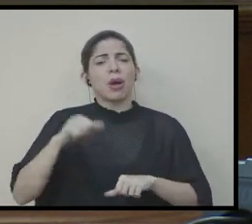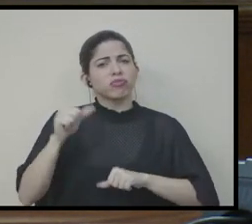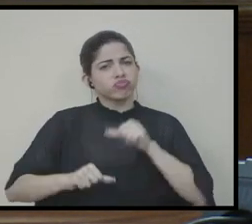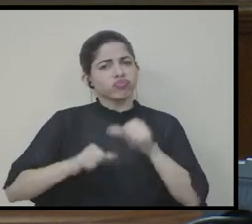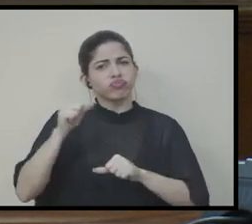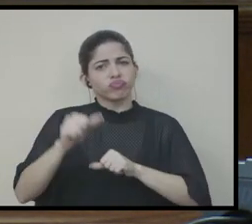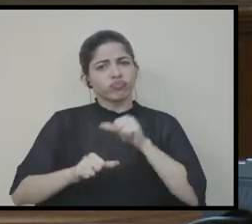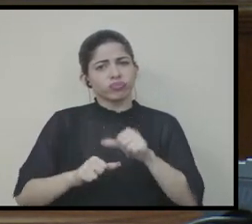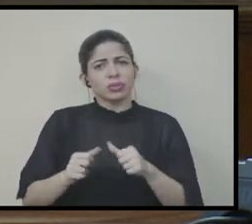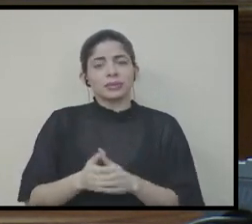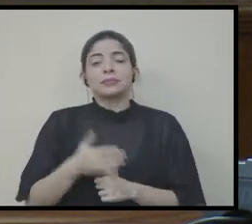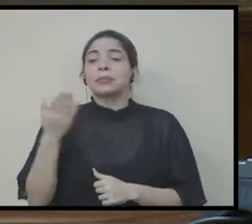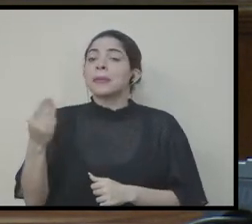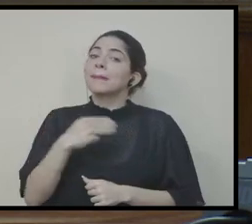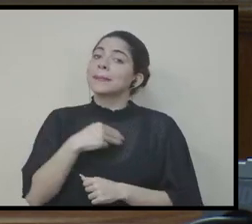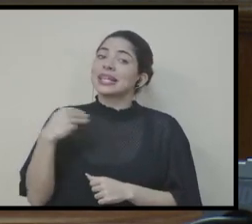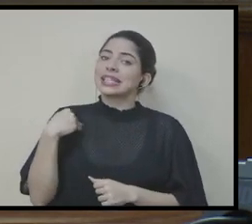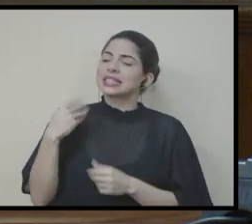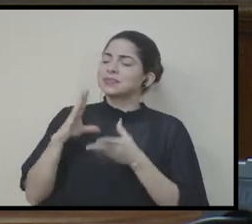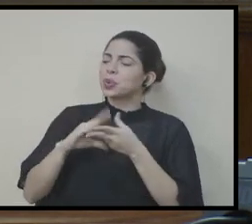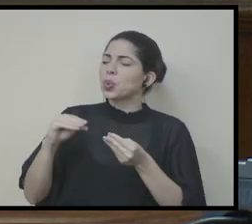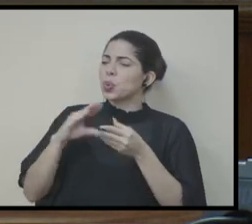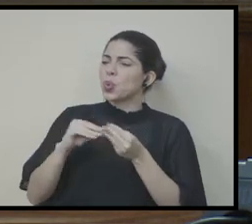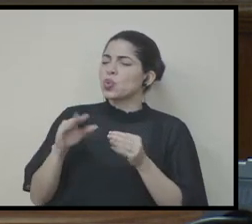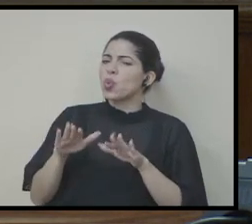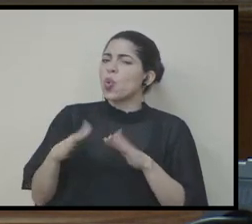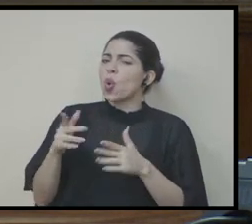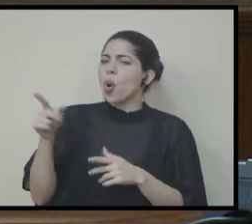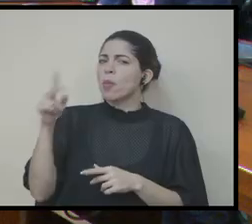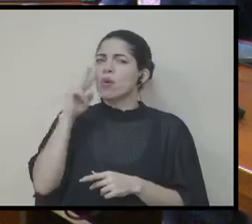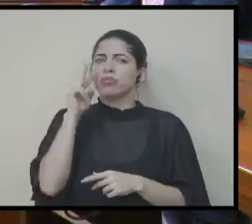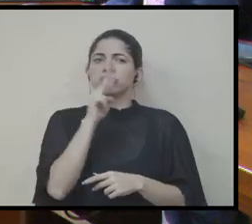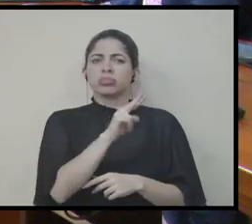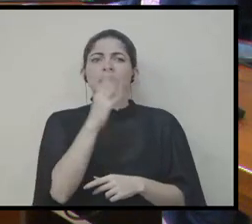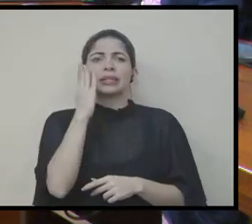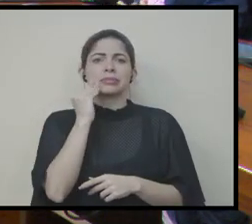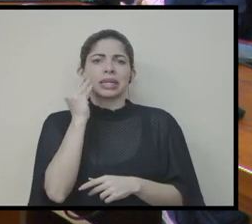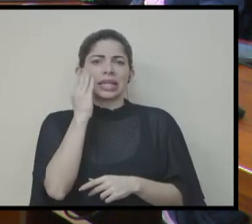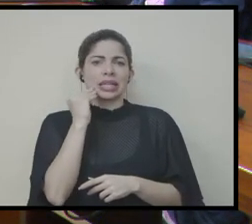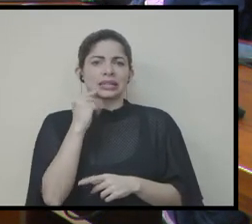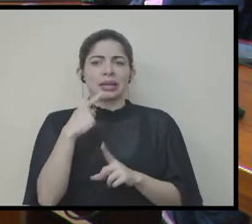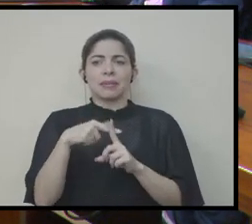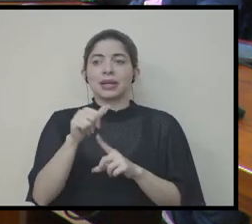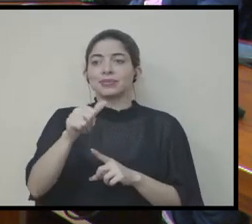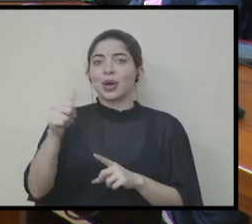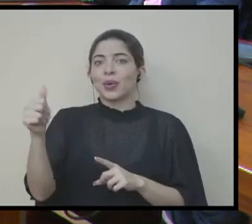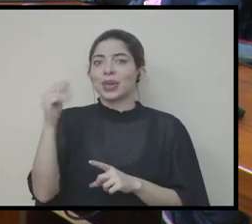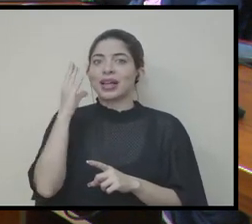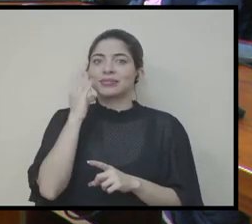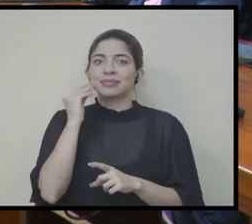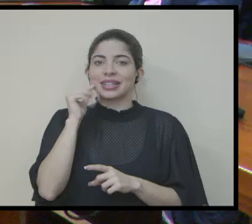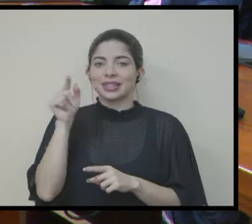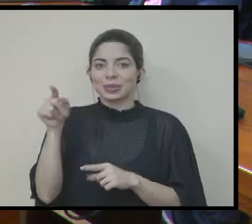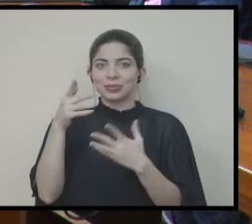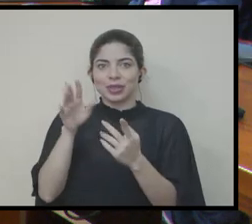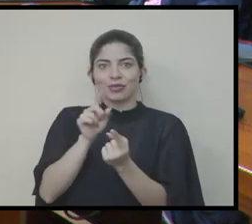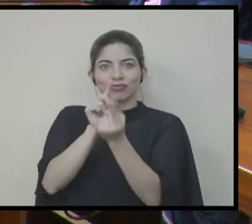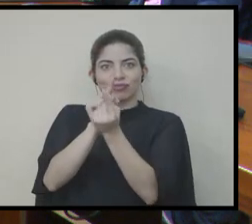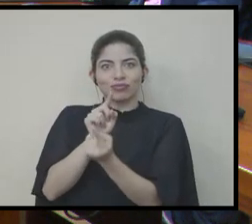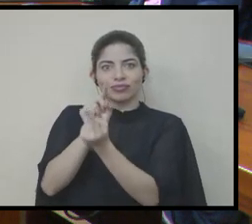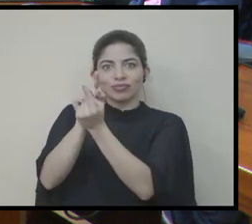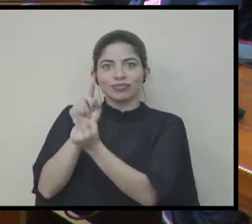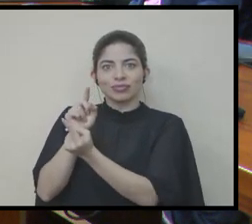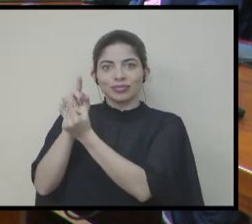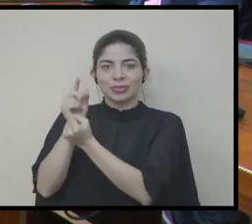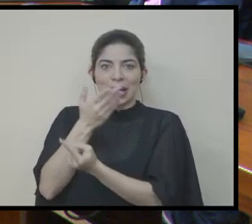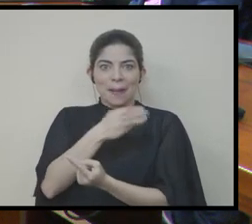adelante. Ministra, cuéntenos un poco cómo ve usted estas experiencias y además con otras que usted ha tenido este tiempo desde